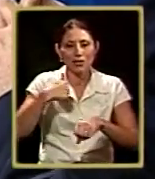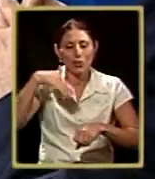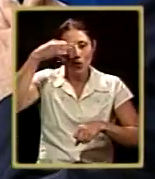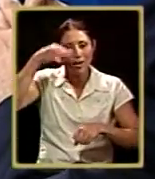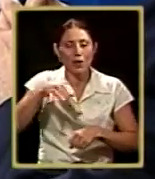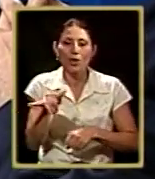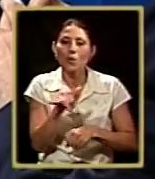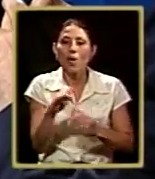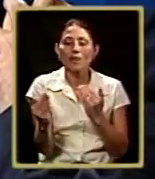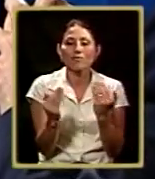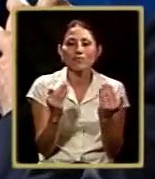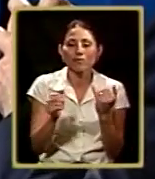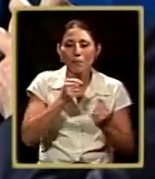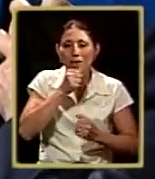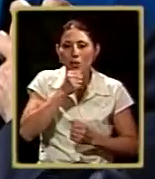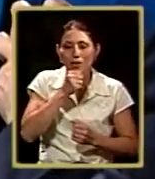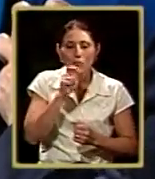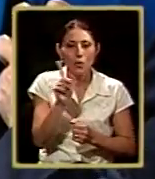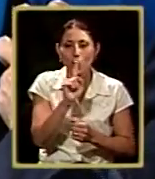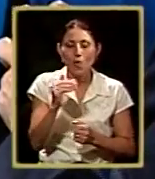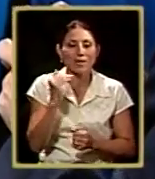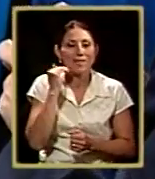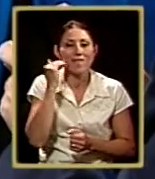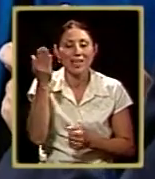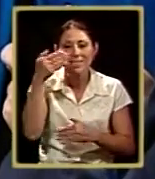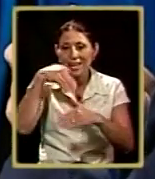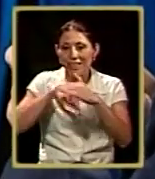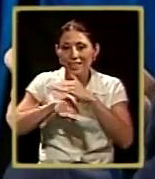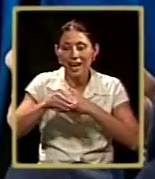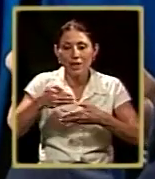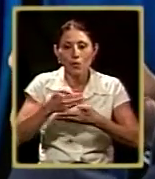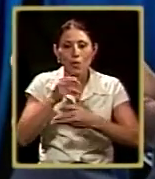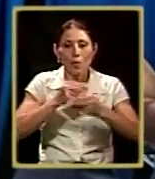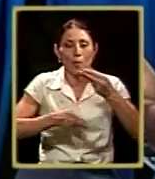periodismo, no es tan fácil entrar en un nuevo mercado.